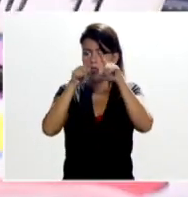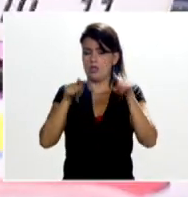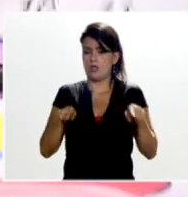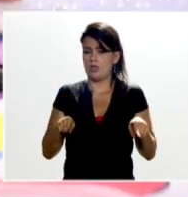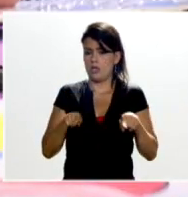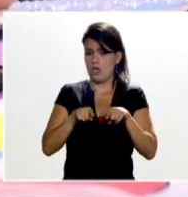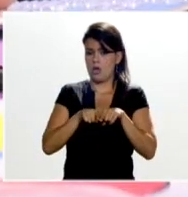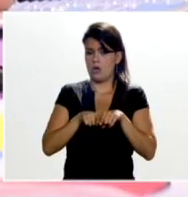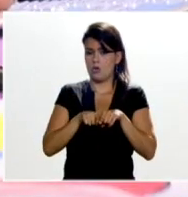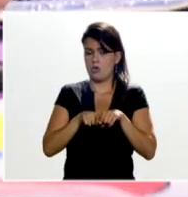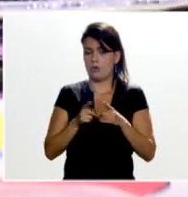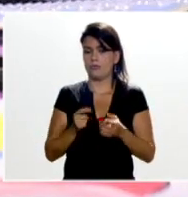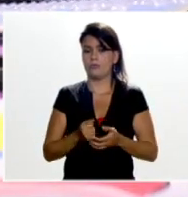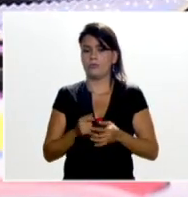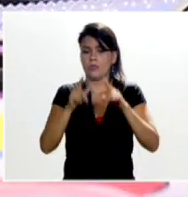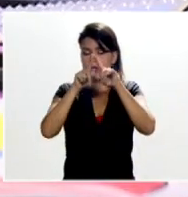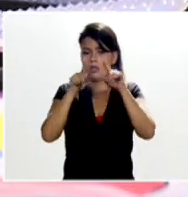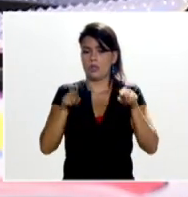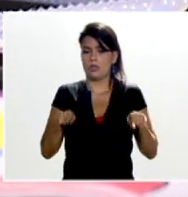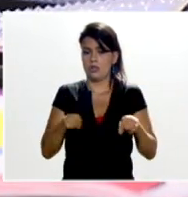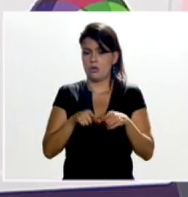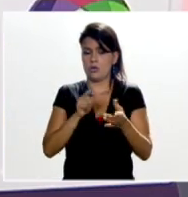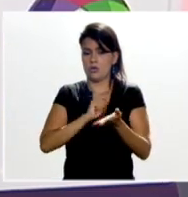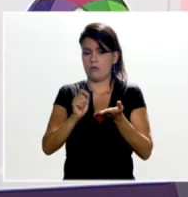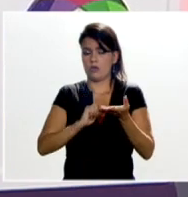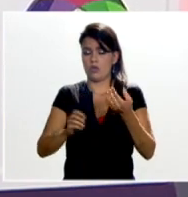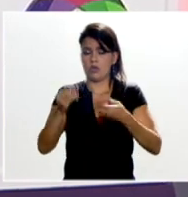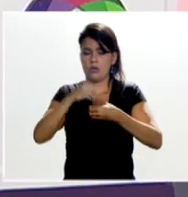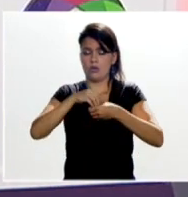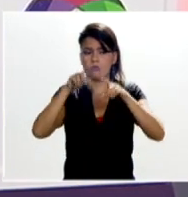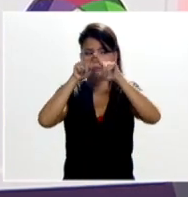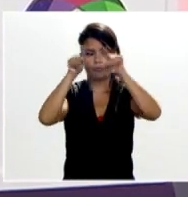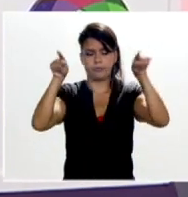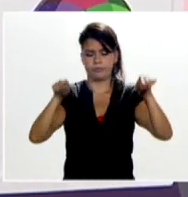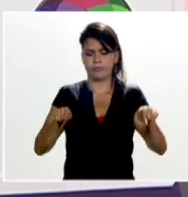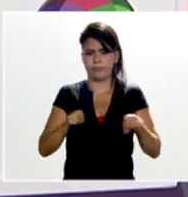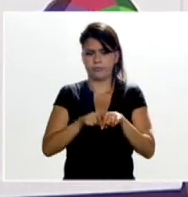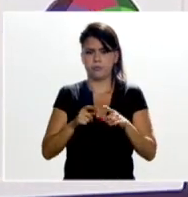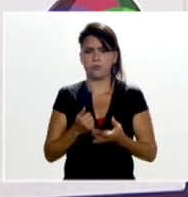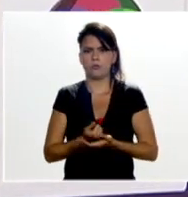triángulo, el triángulo inscribiéndolo dentro del rectángulo.